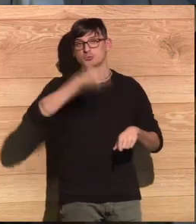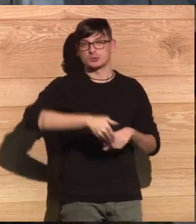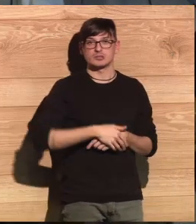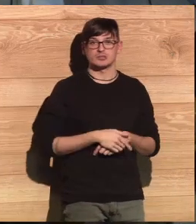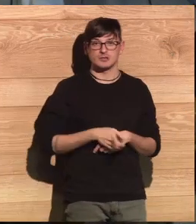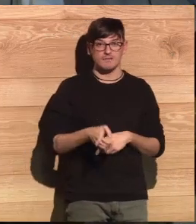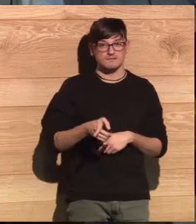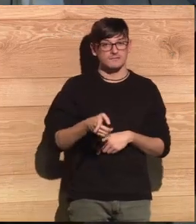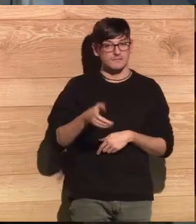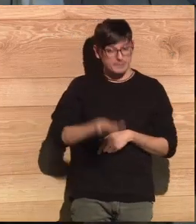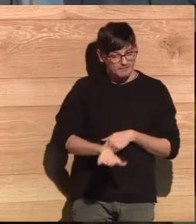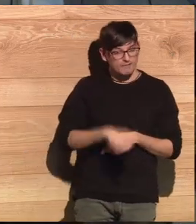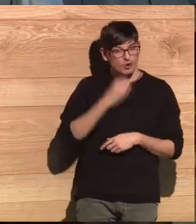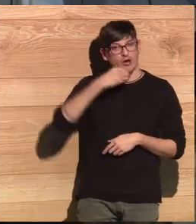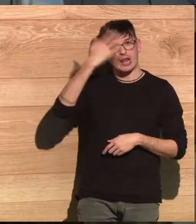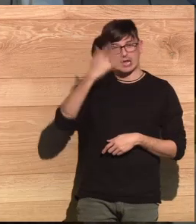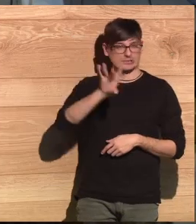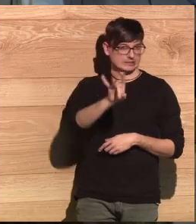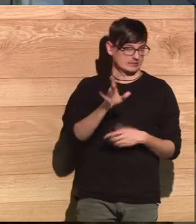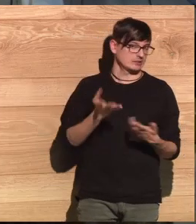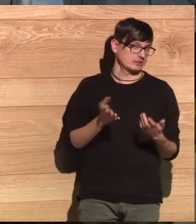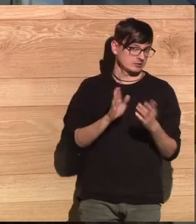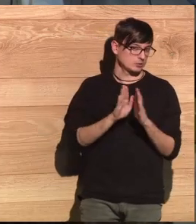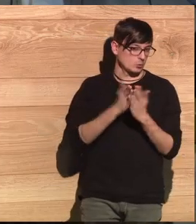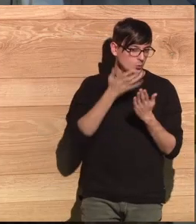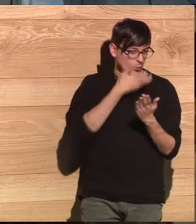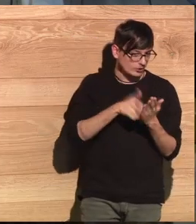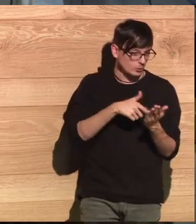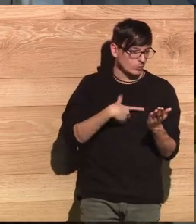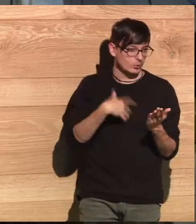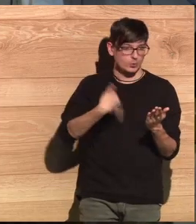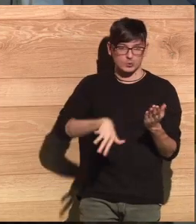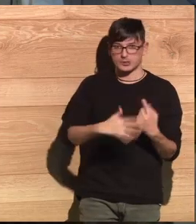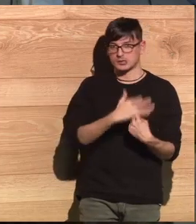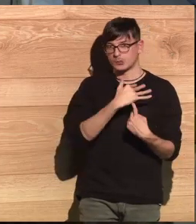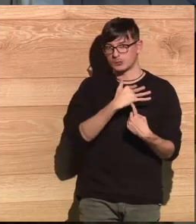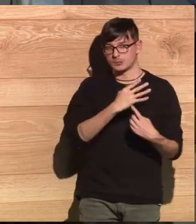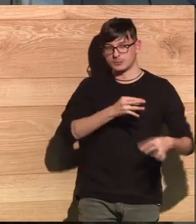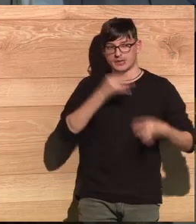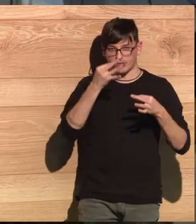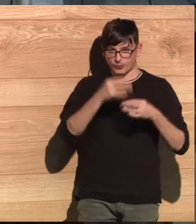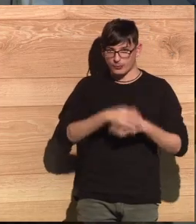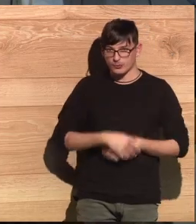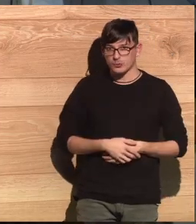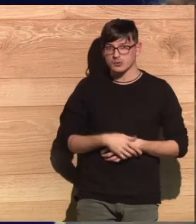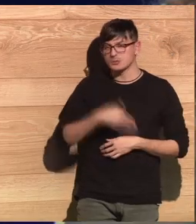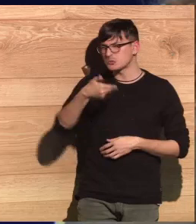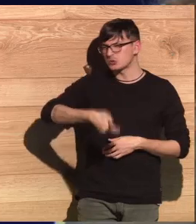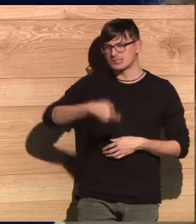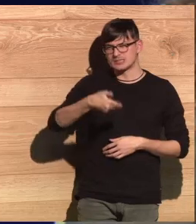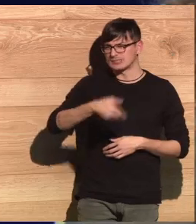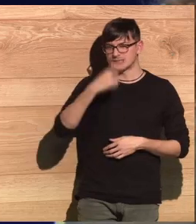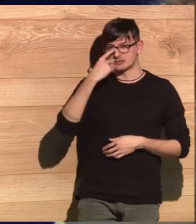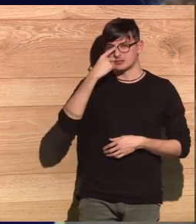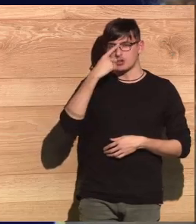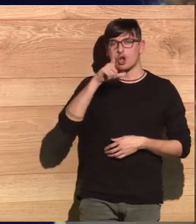querido tener un cuento así, ¿no? Sí, porque es absolutamente inspirador por todo lo que mencionaba Beatriz. Muy importante me parece también